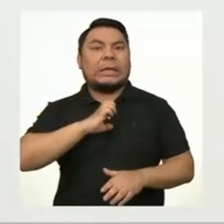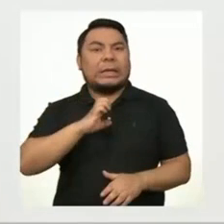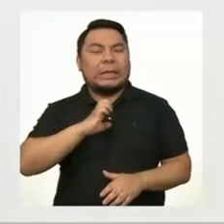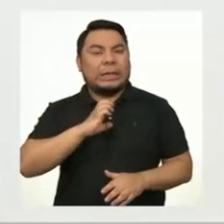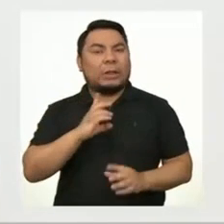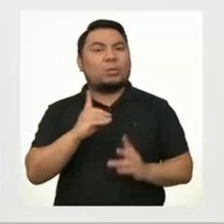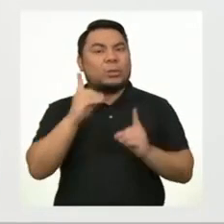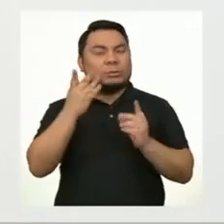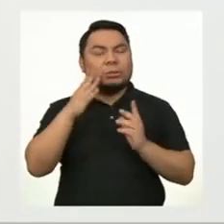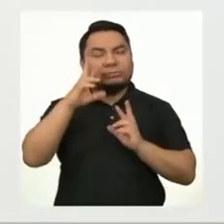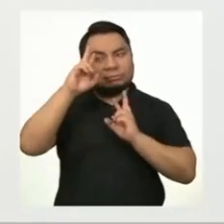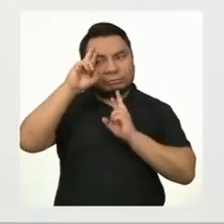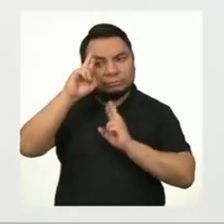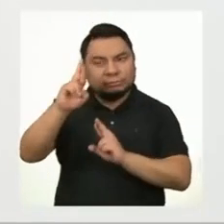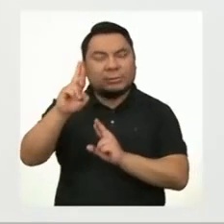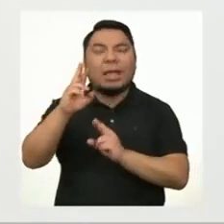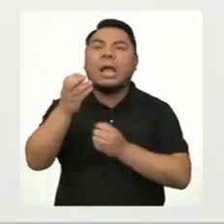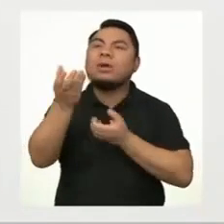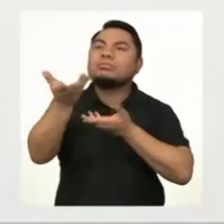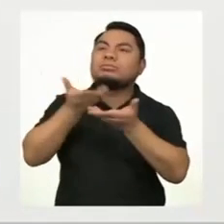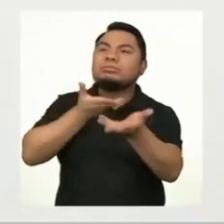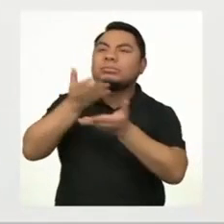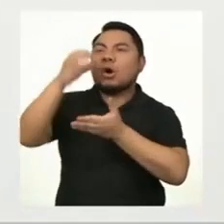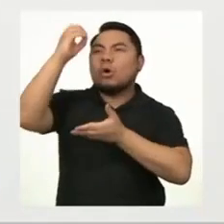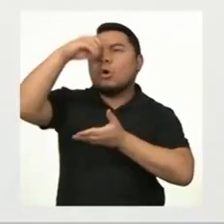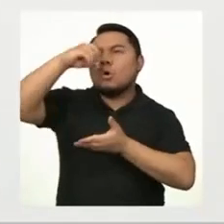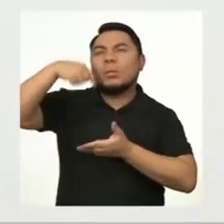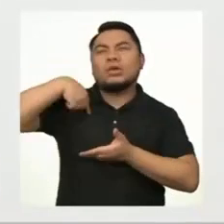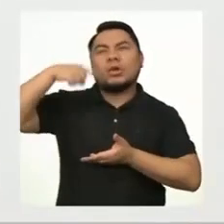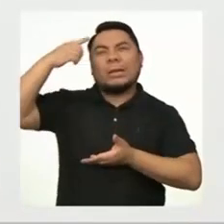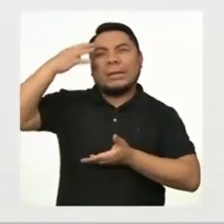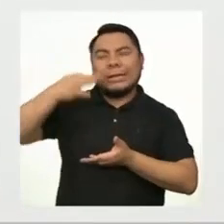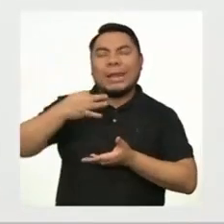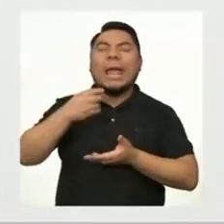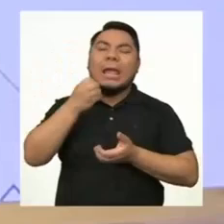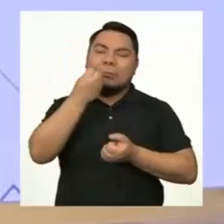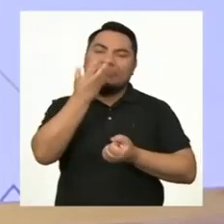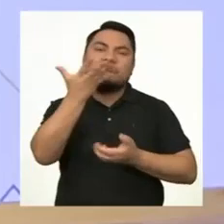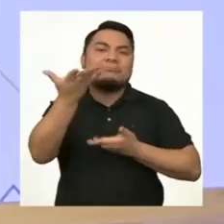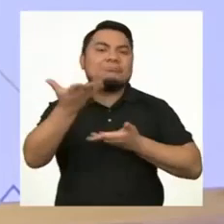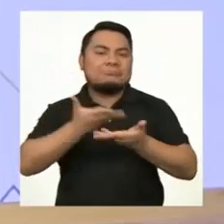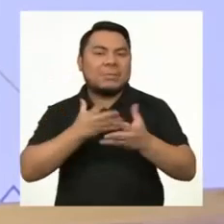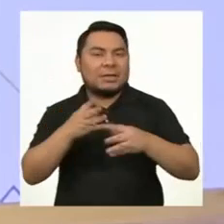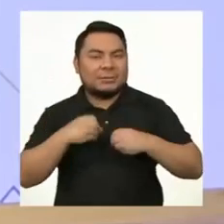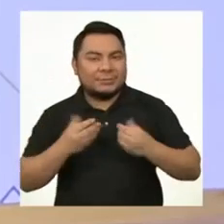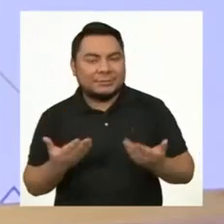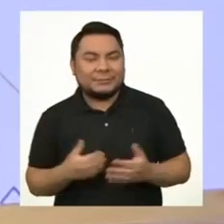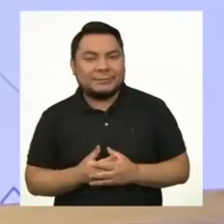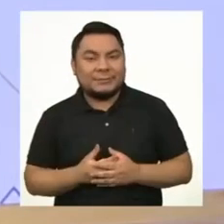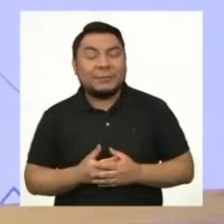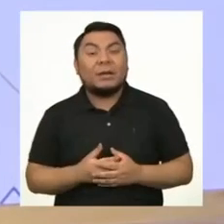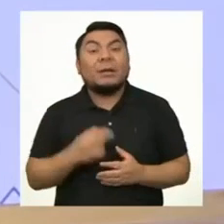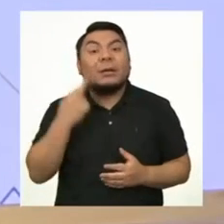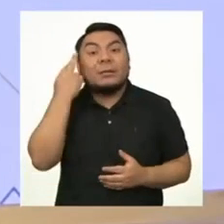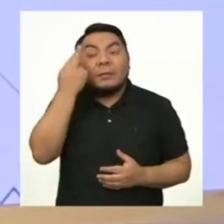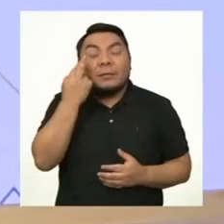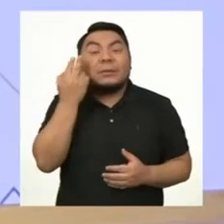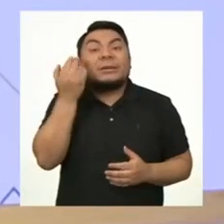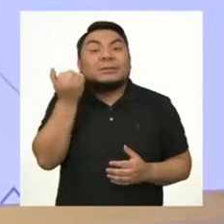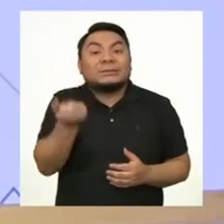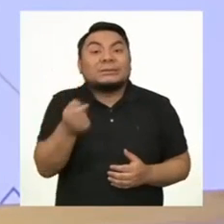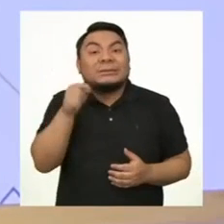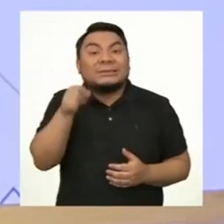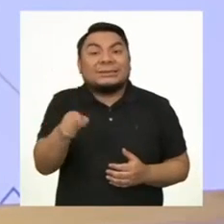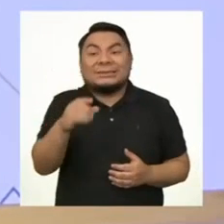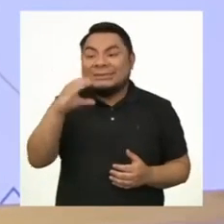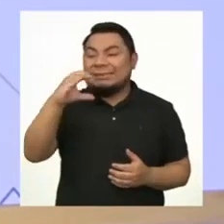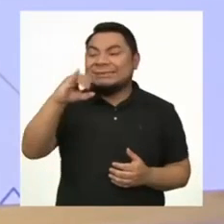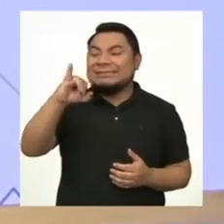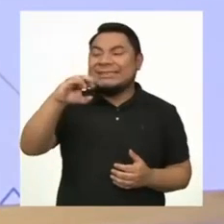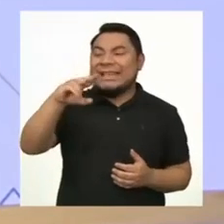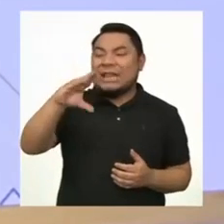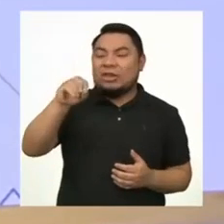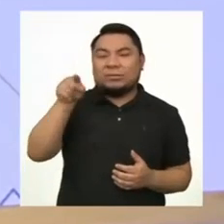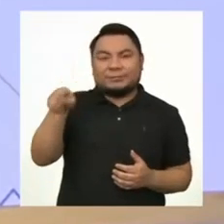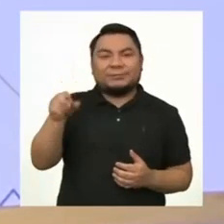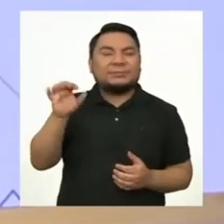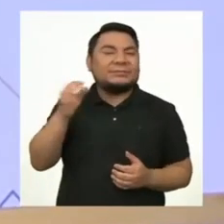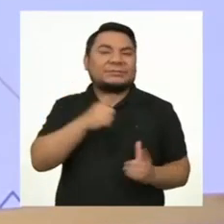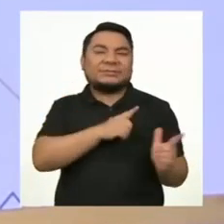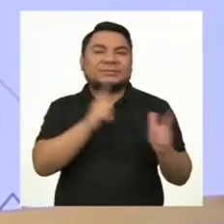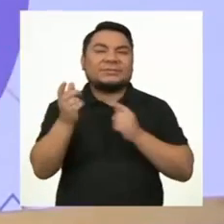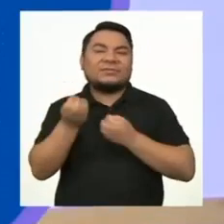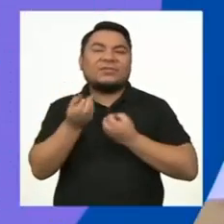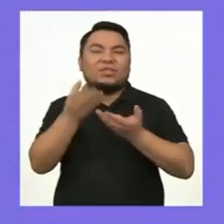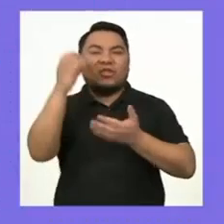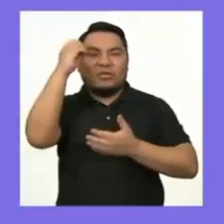y respeto, sus comentarios serán bien recibidos. Por eso, aquí tenemos a Cielo, lista para